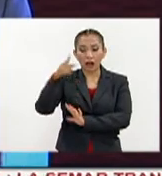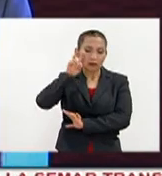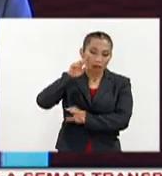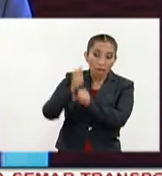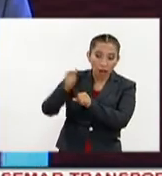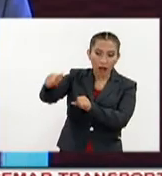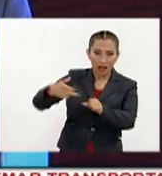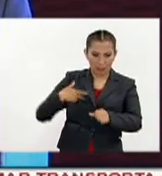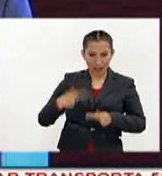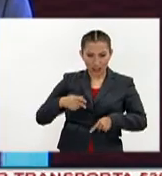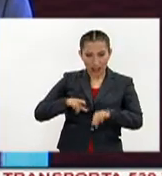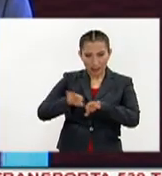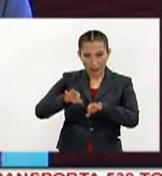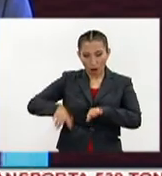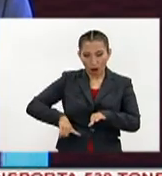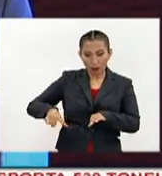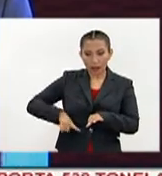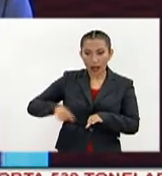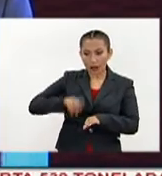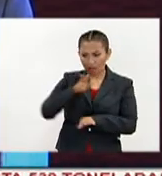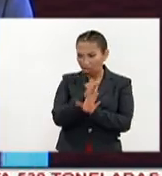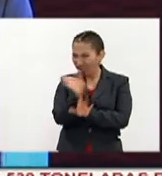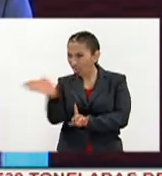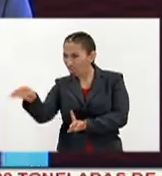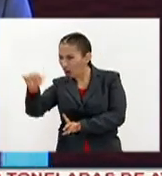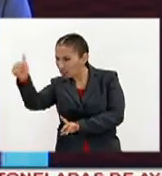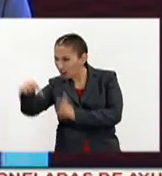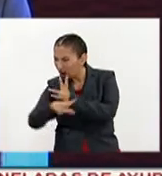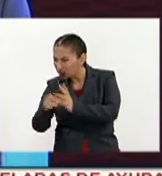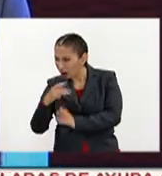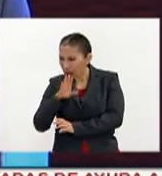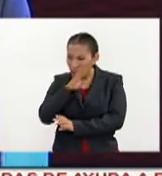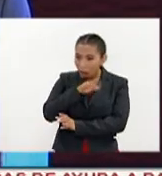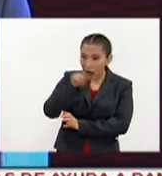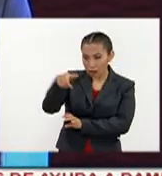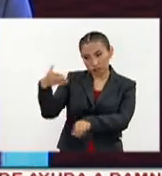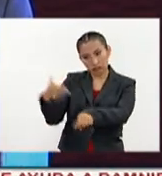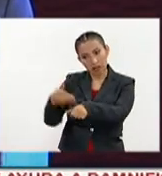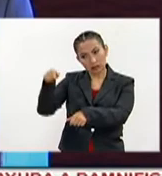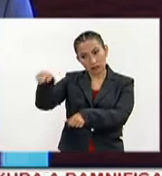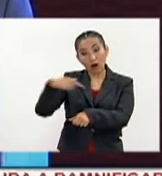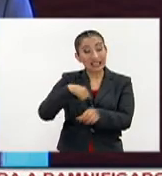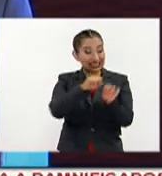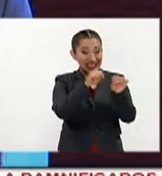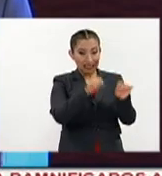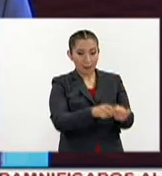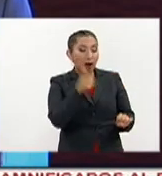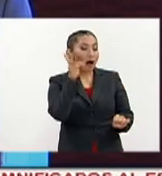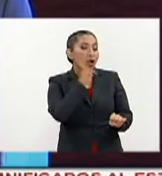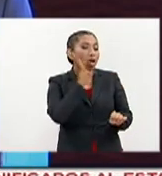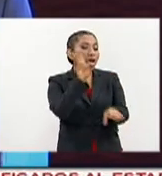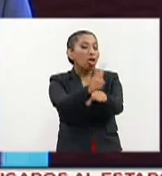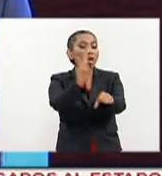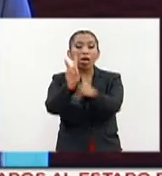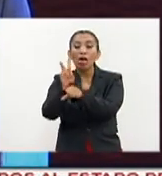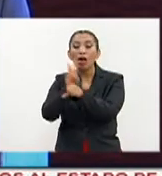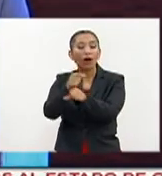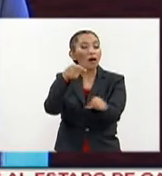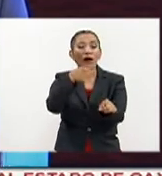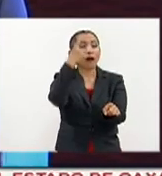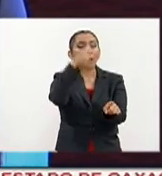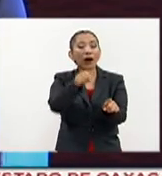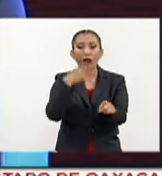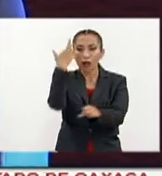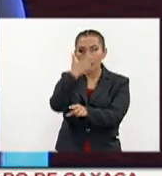conductas de los servidores públicos que se aparten del marco de la ley y sancionarlas, y el Sistema Nacional de Fiscalización tiene la finalidad